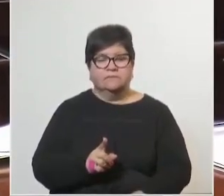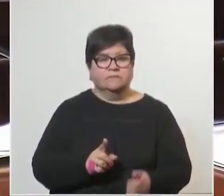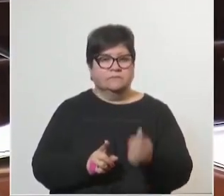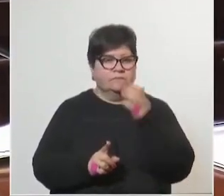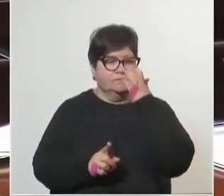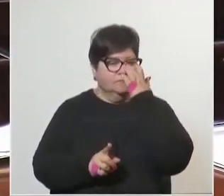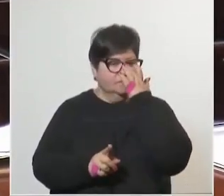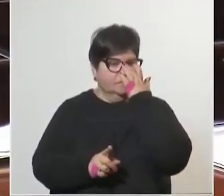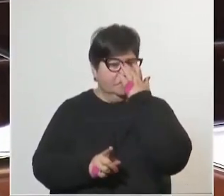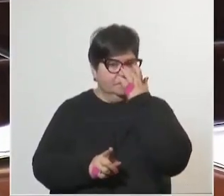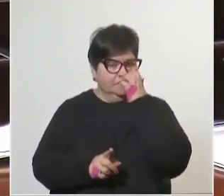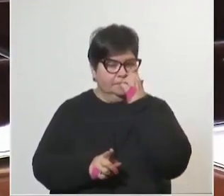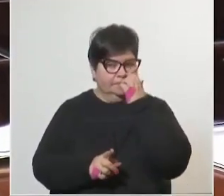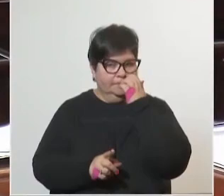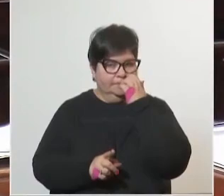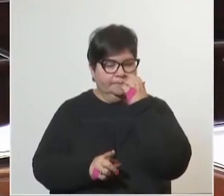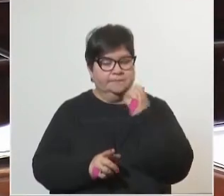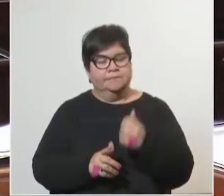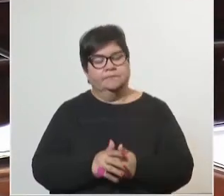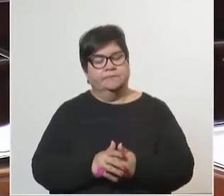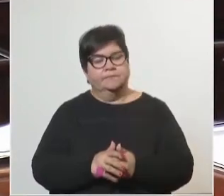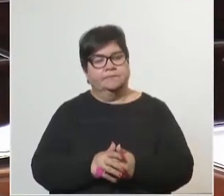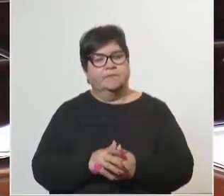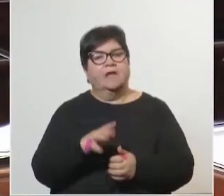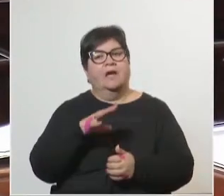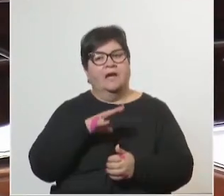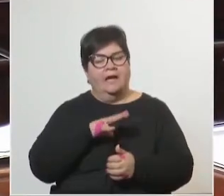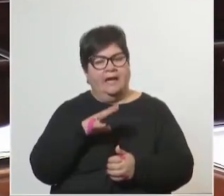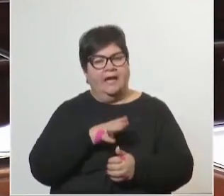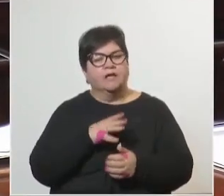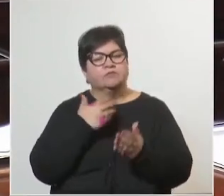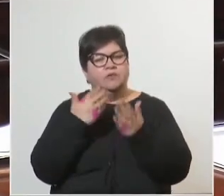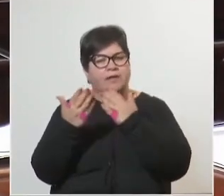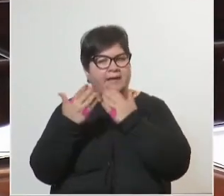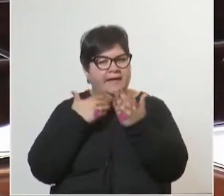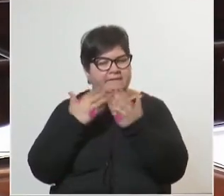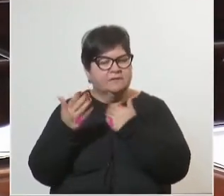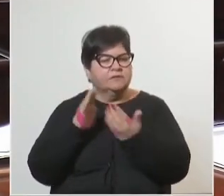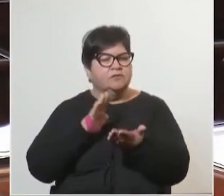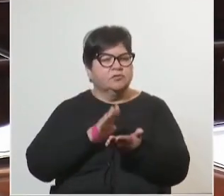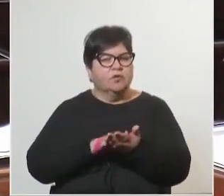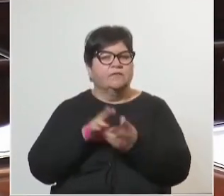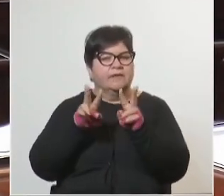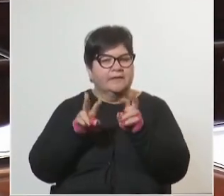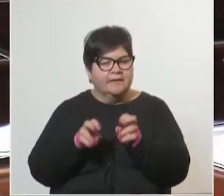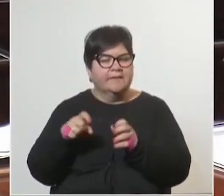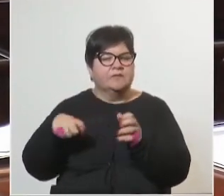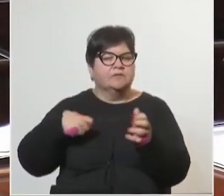muy extendido desde el punto de vista, yo diría, social, ¿no? Es muy común decir, bueno,